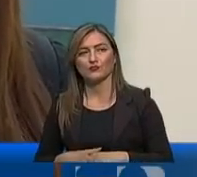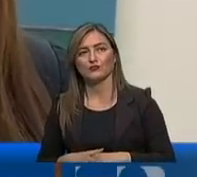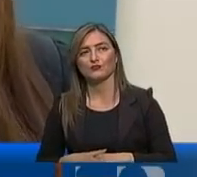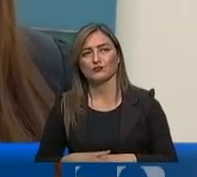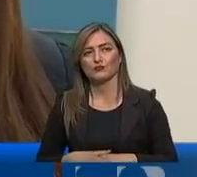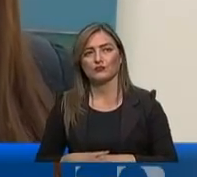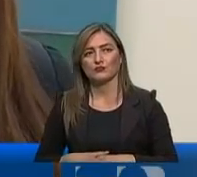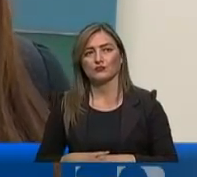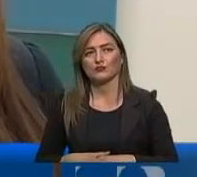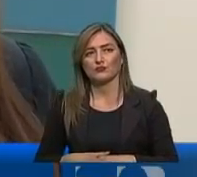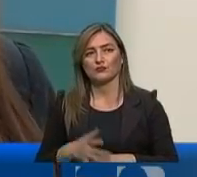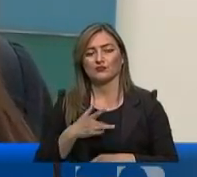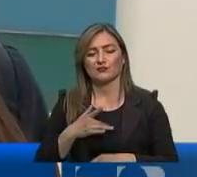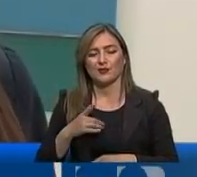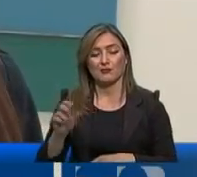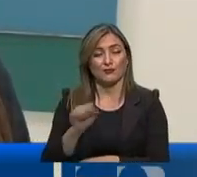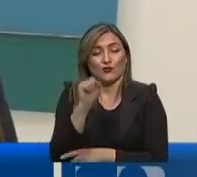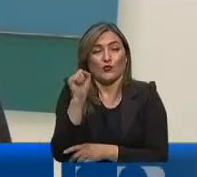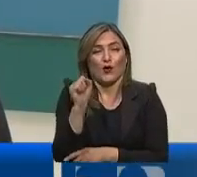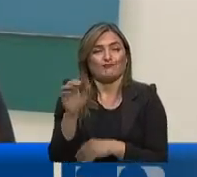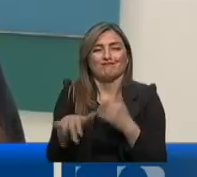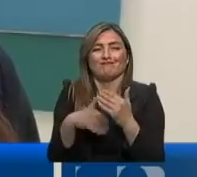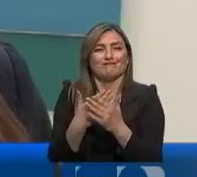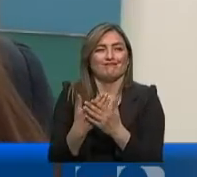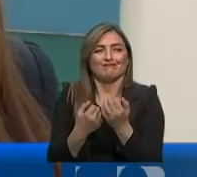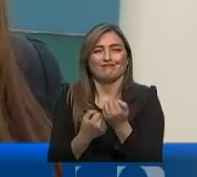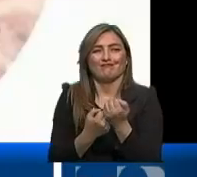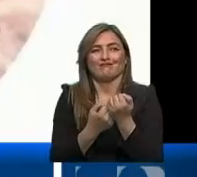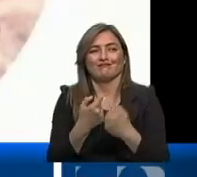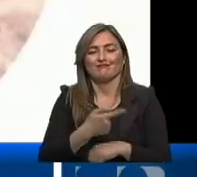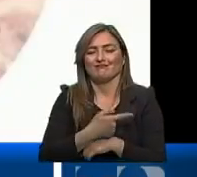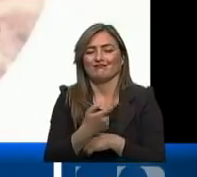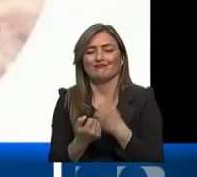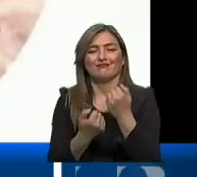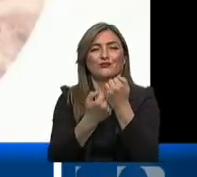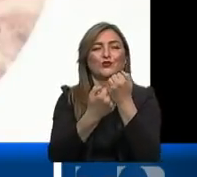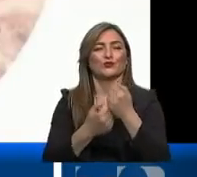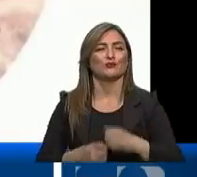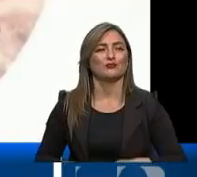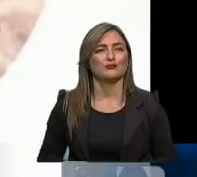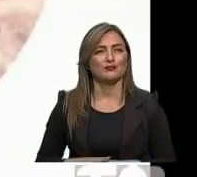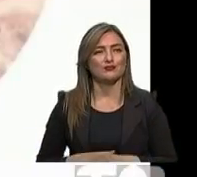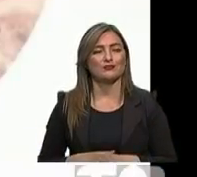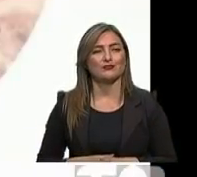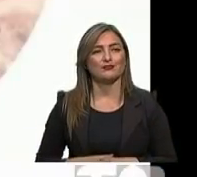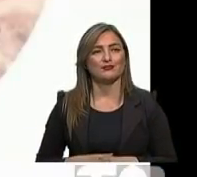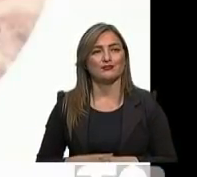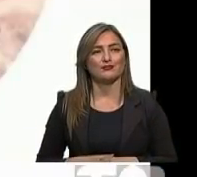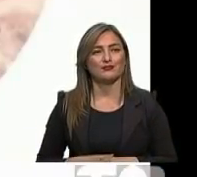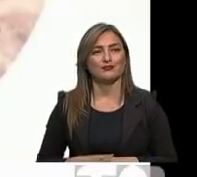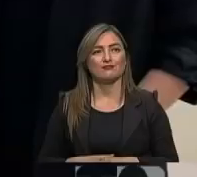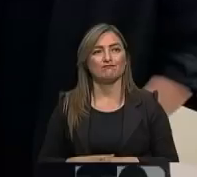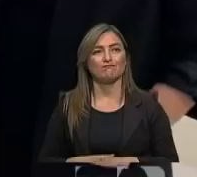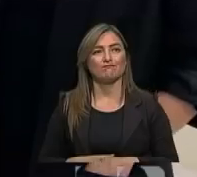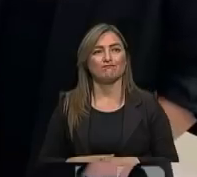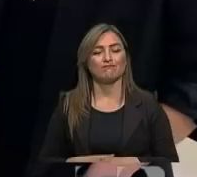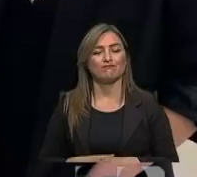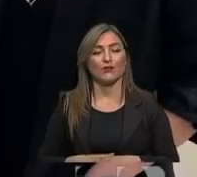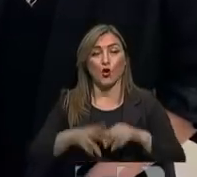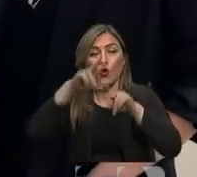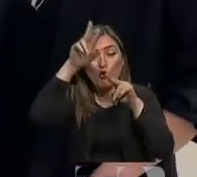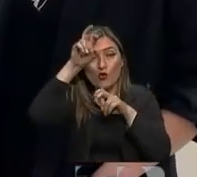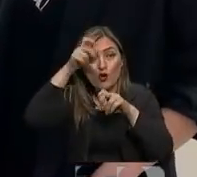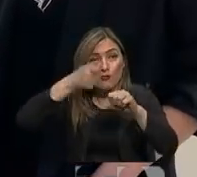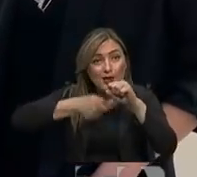sino por todo el tejido humano que siento que me ha sostenido estos días. Matar un conejo y Llévame a casa, por